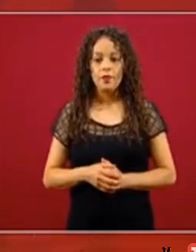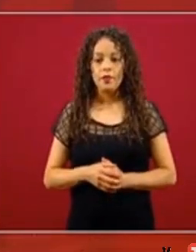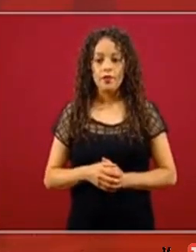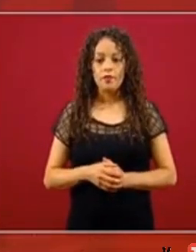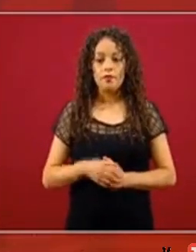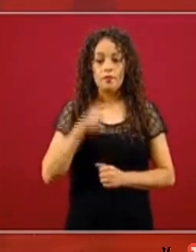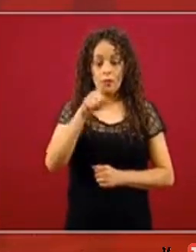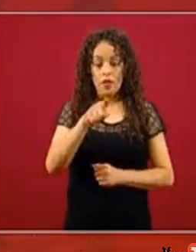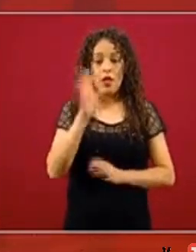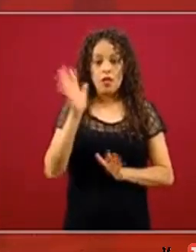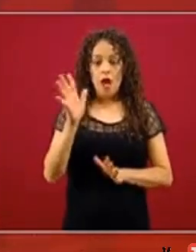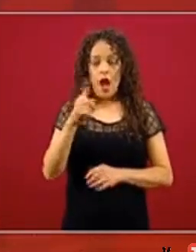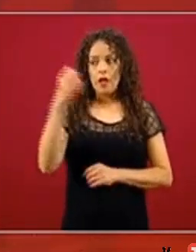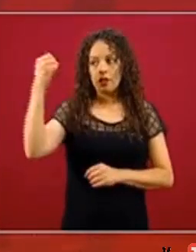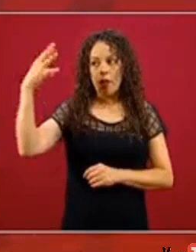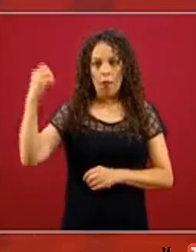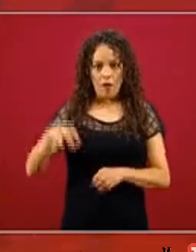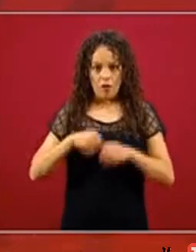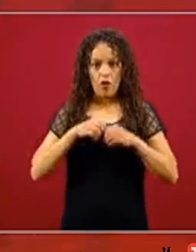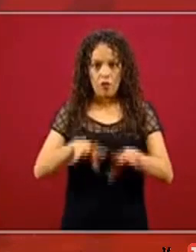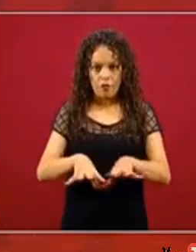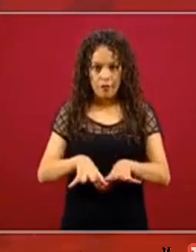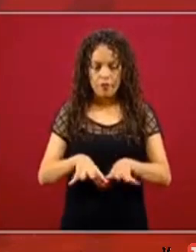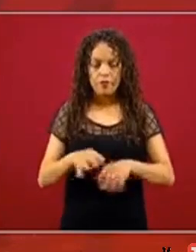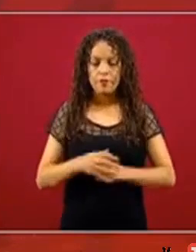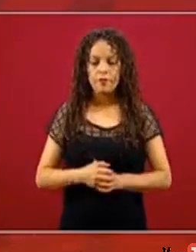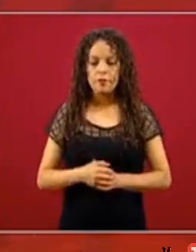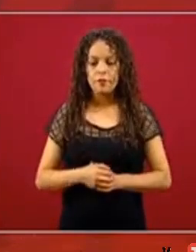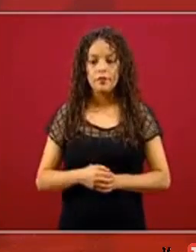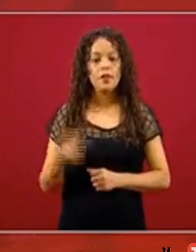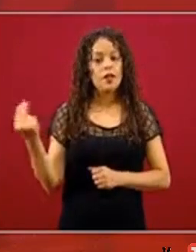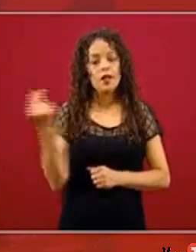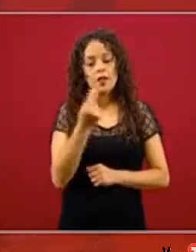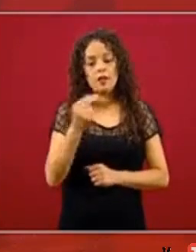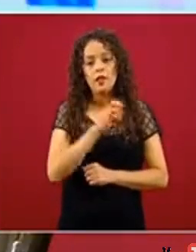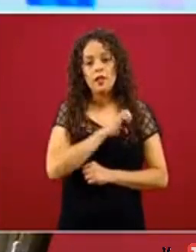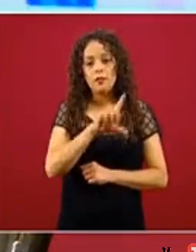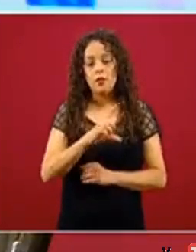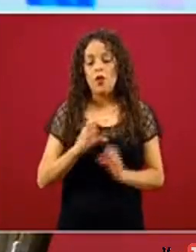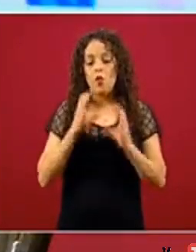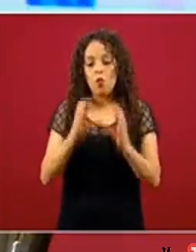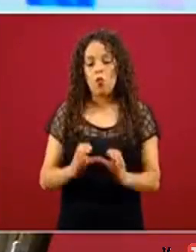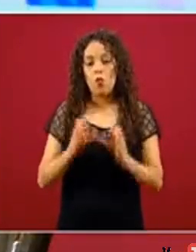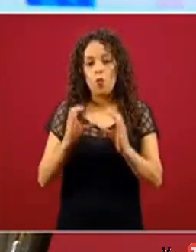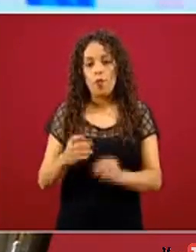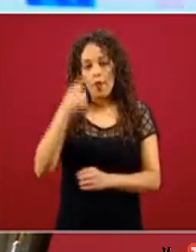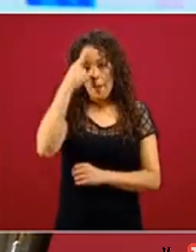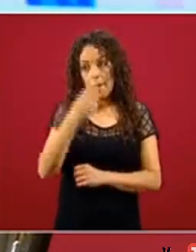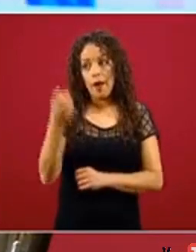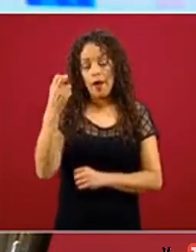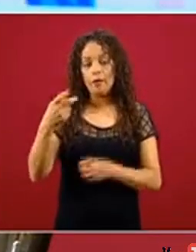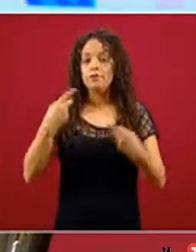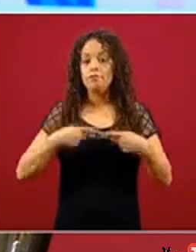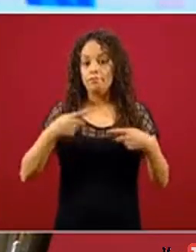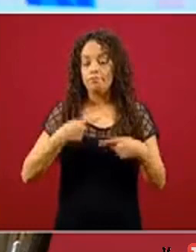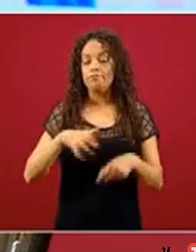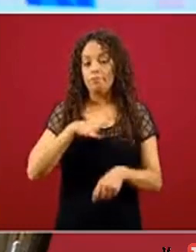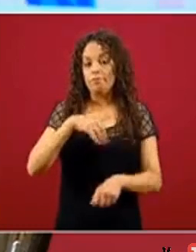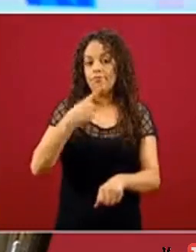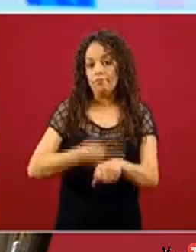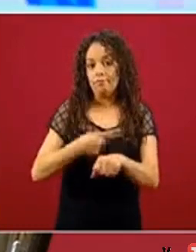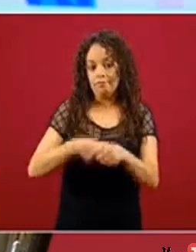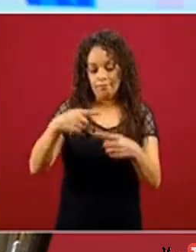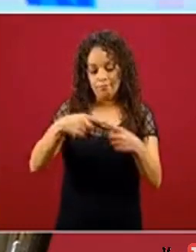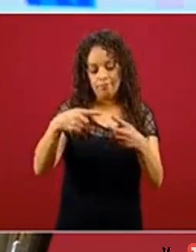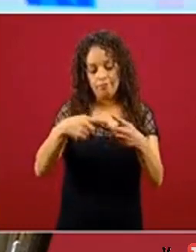semáforo, se contempla el tener especiales cuidados para las poblaciones que están en esta condición. La parte técnica de